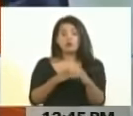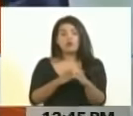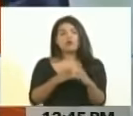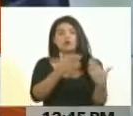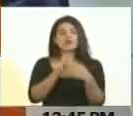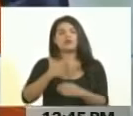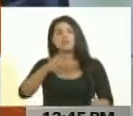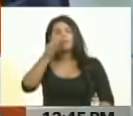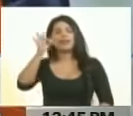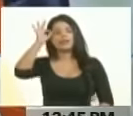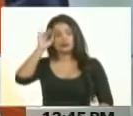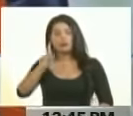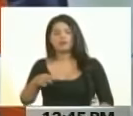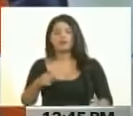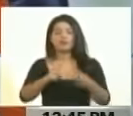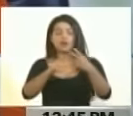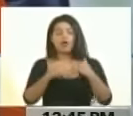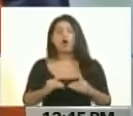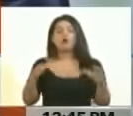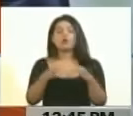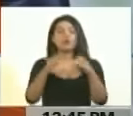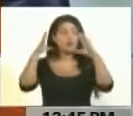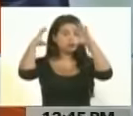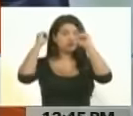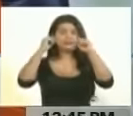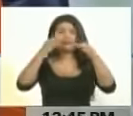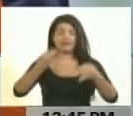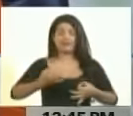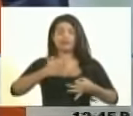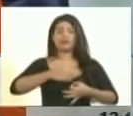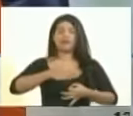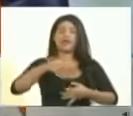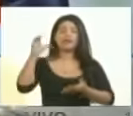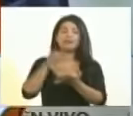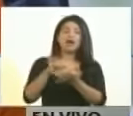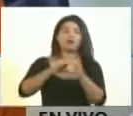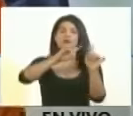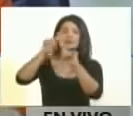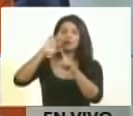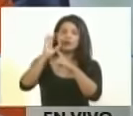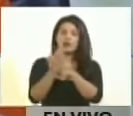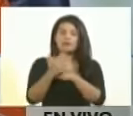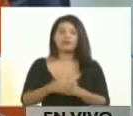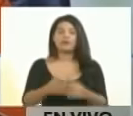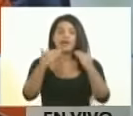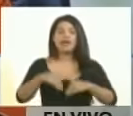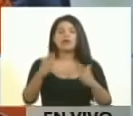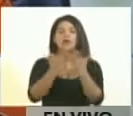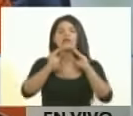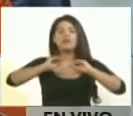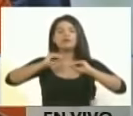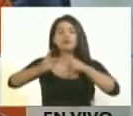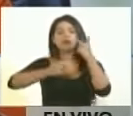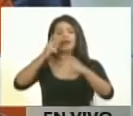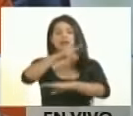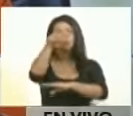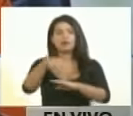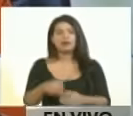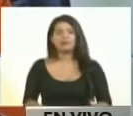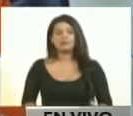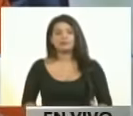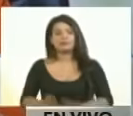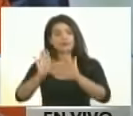Socialista, Academia de Diplomáticos del Estado Plurinacional, Escuela de Formación Política Nacional. Y en